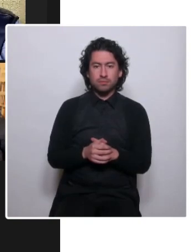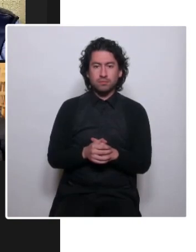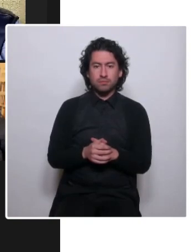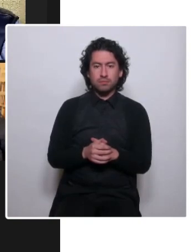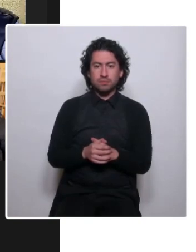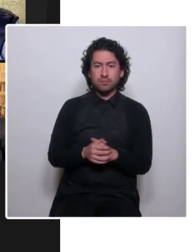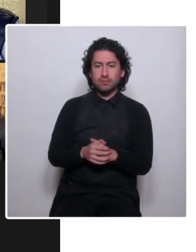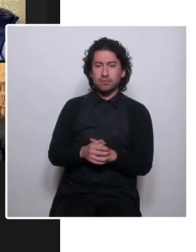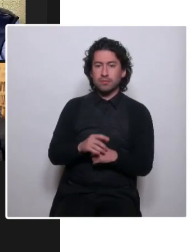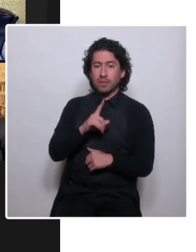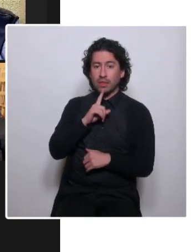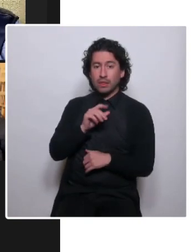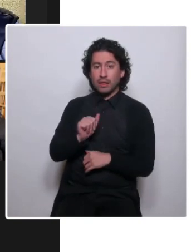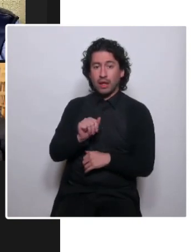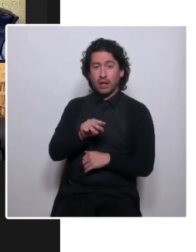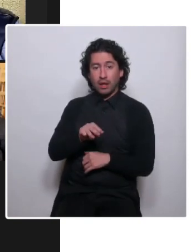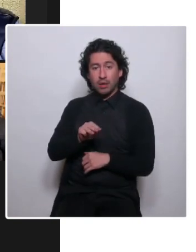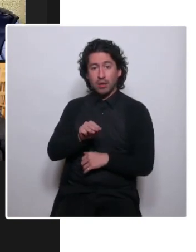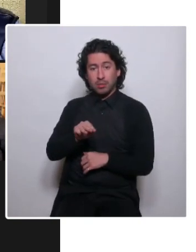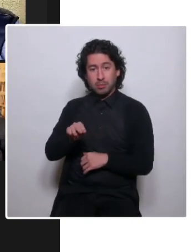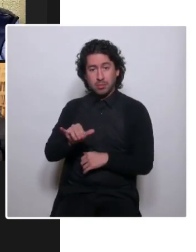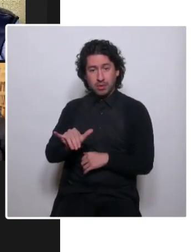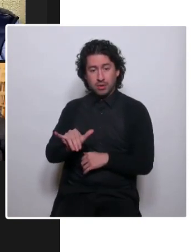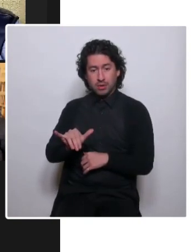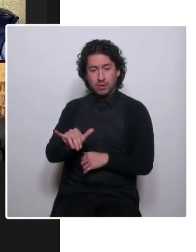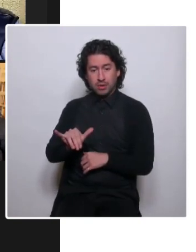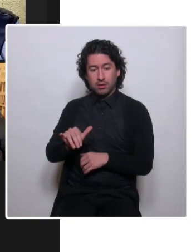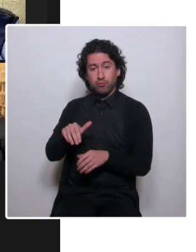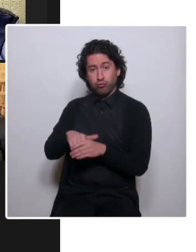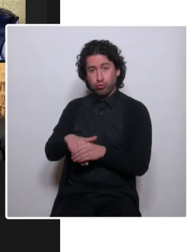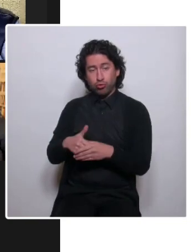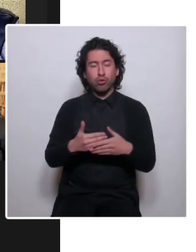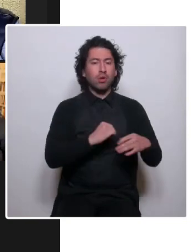Convencional Tammy Pustinlich, ¿cómo vota? En contra.